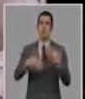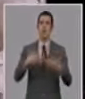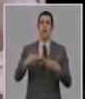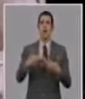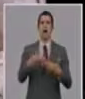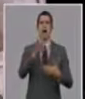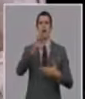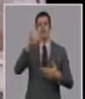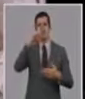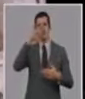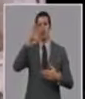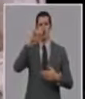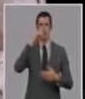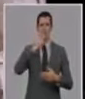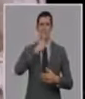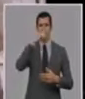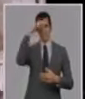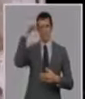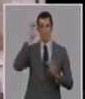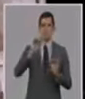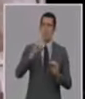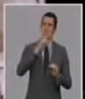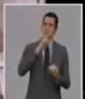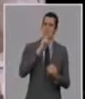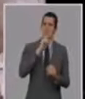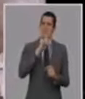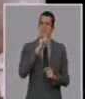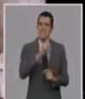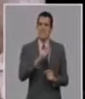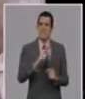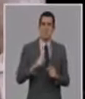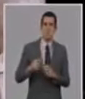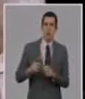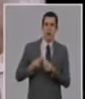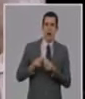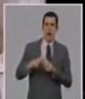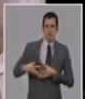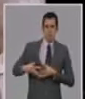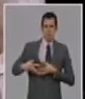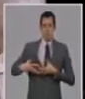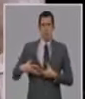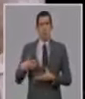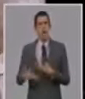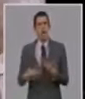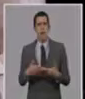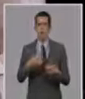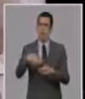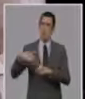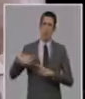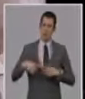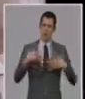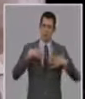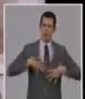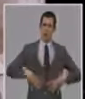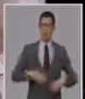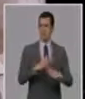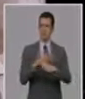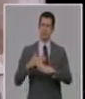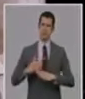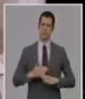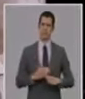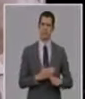hechos tienen relación y pueden tener también relación este estado inflamatorio crónico